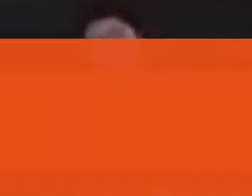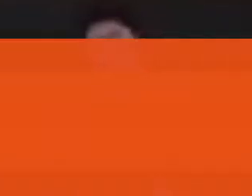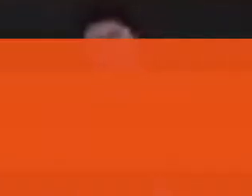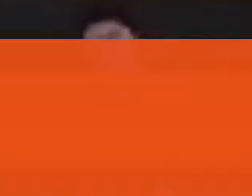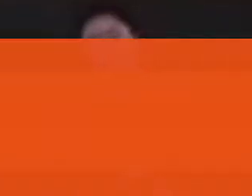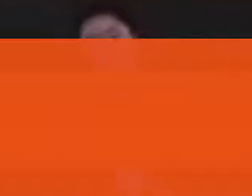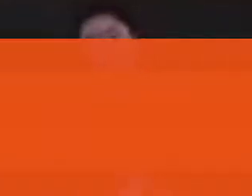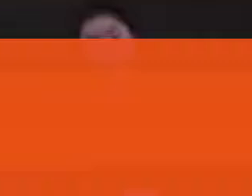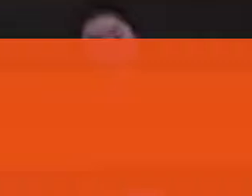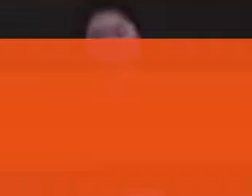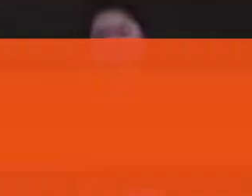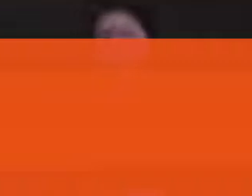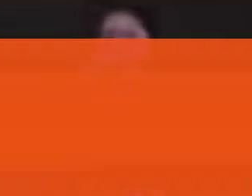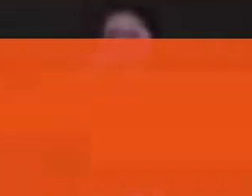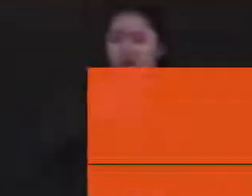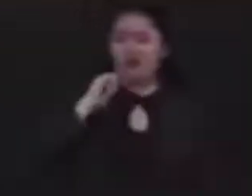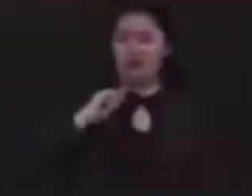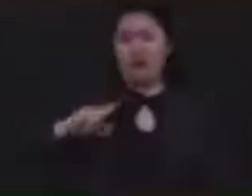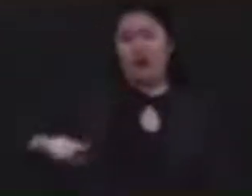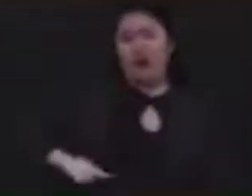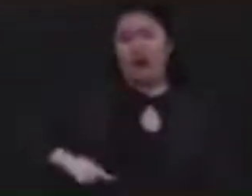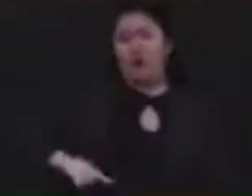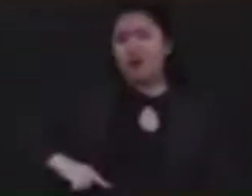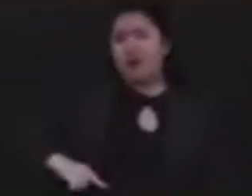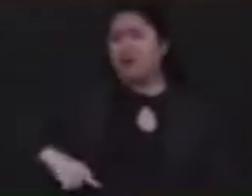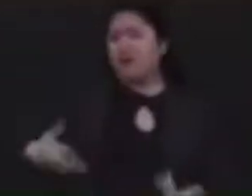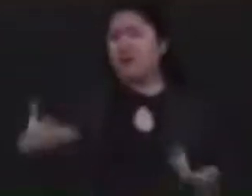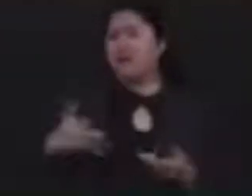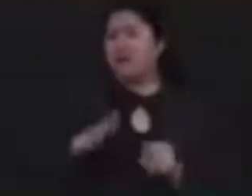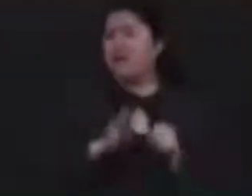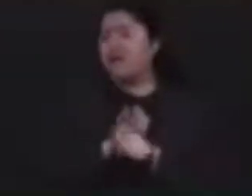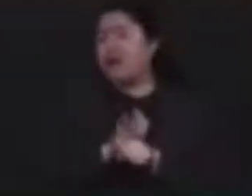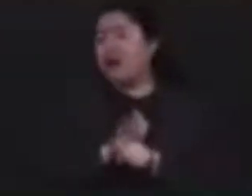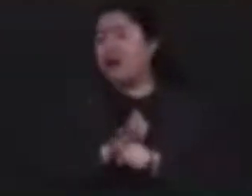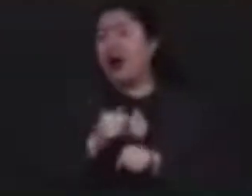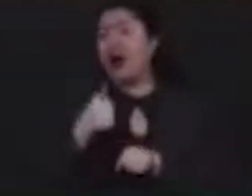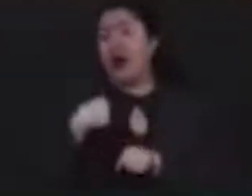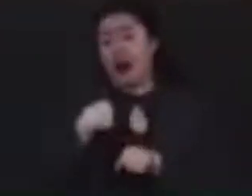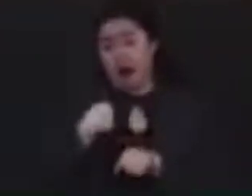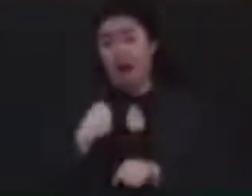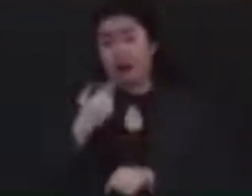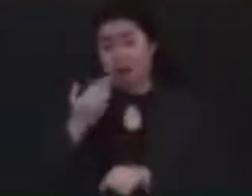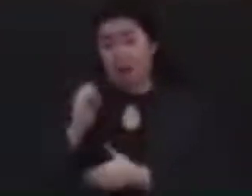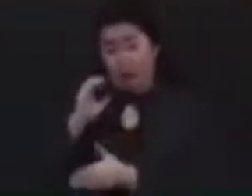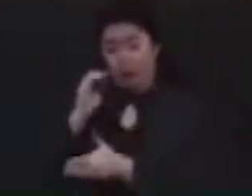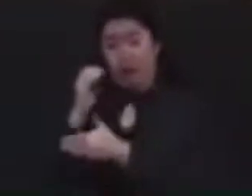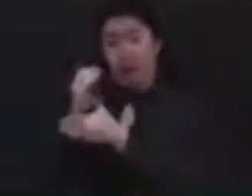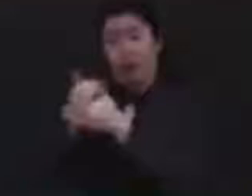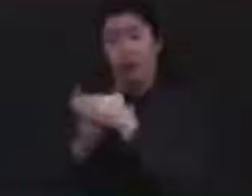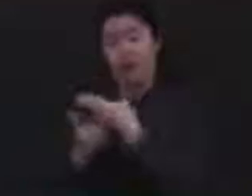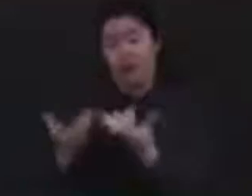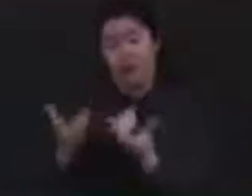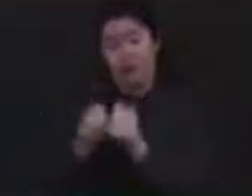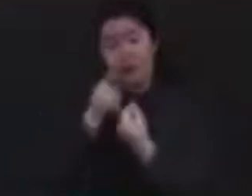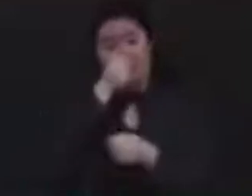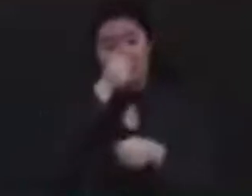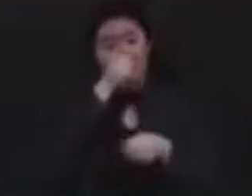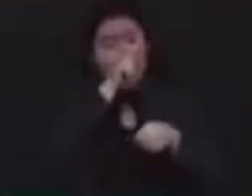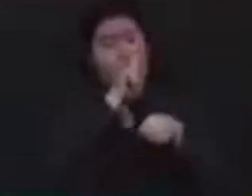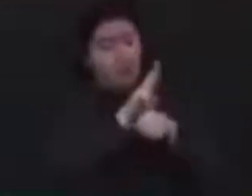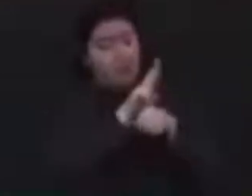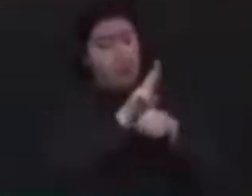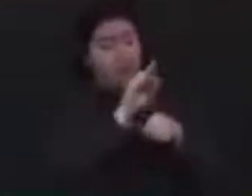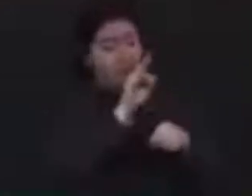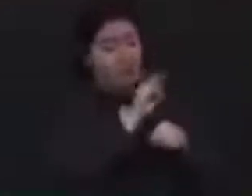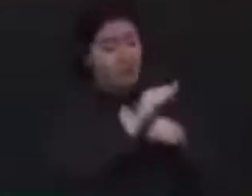corresponde el haber contratado a esta empresa a través de la Secretaría de Protección Civil, una empresa